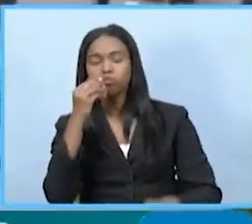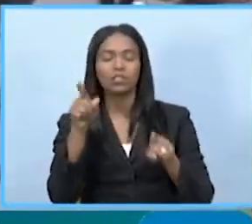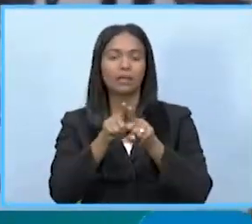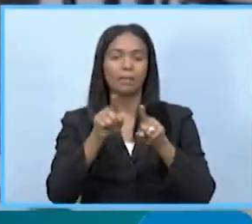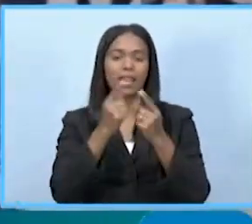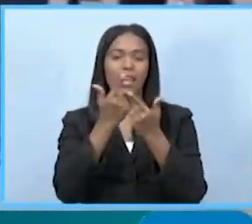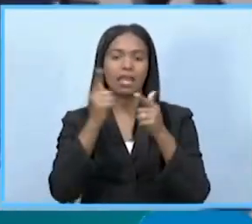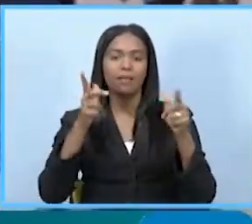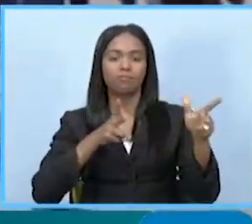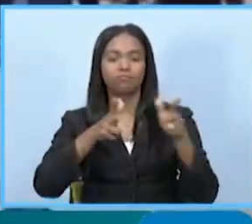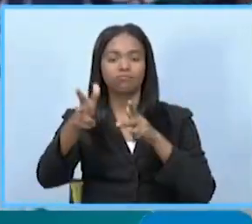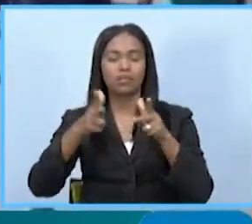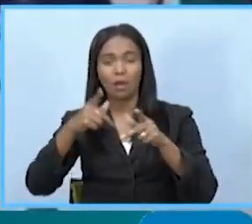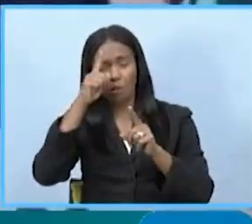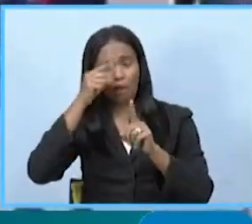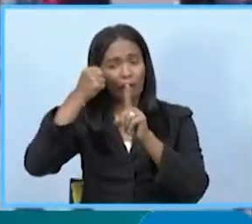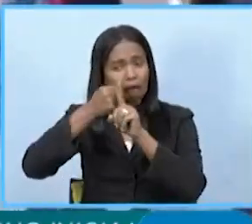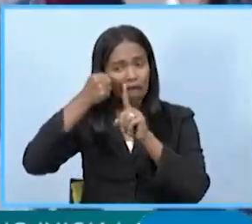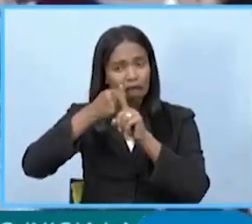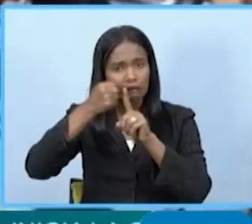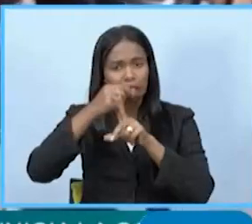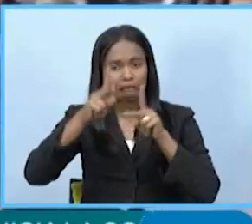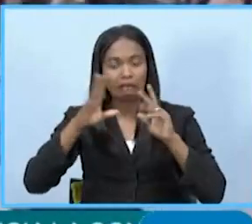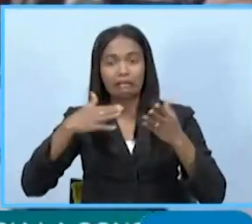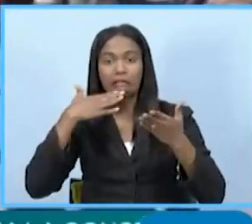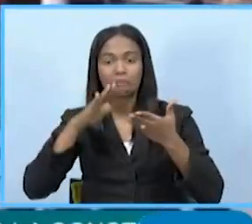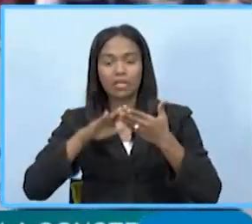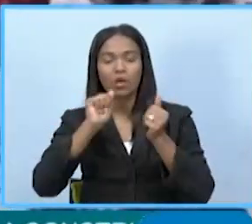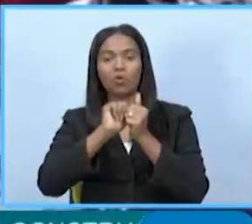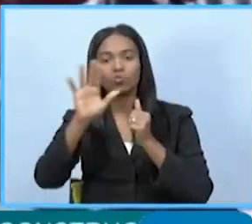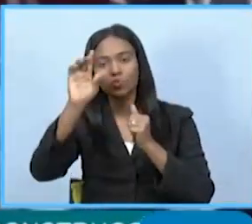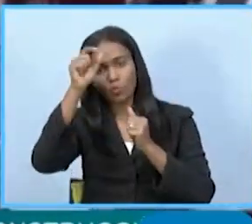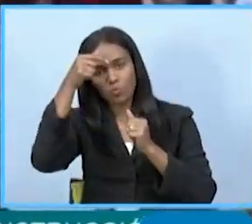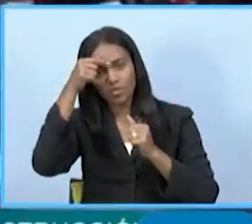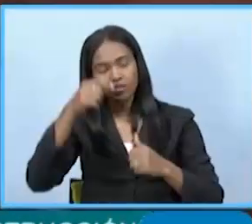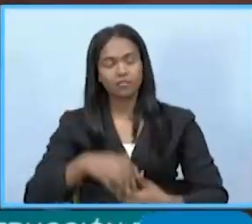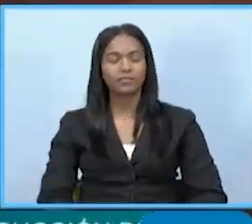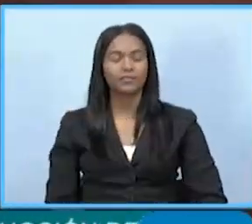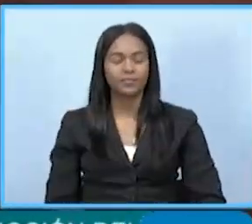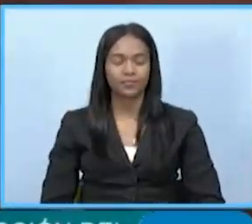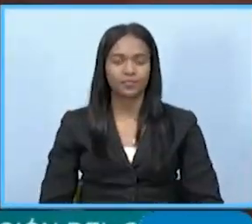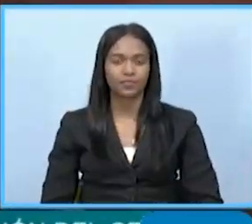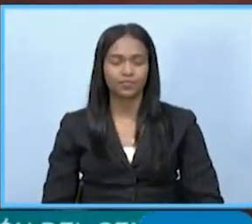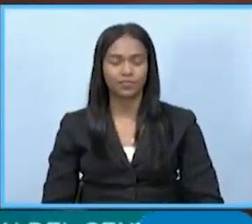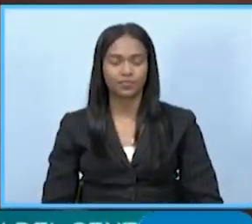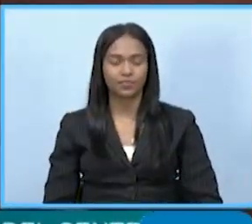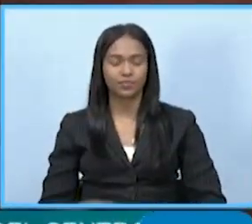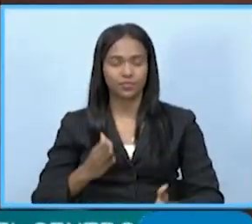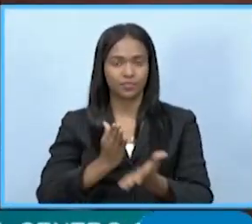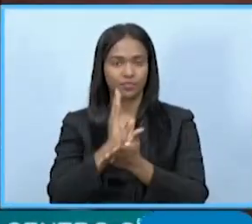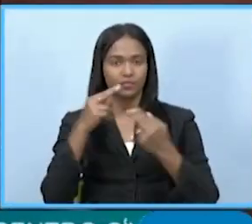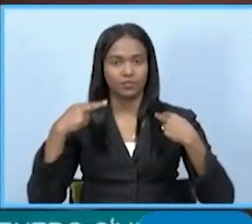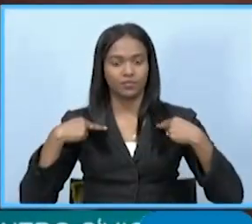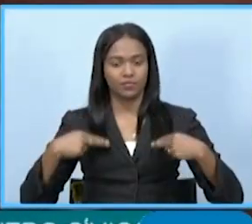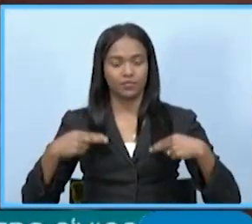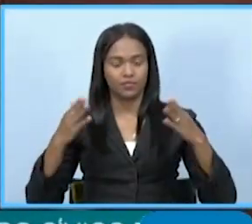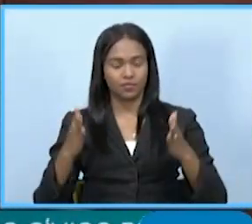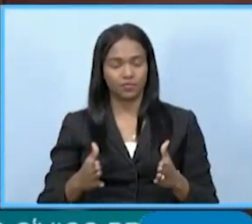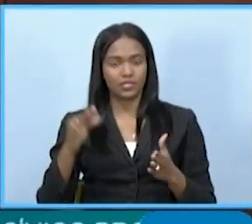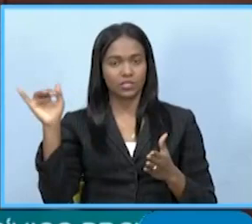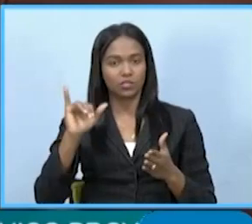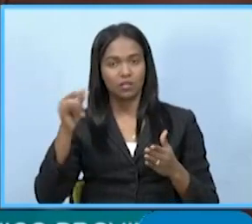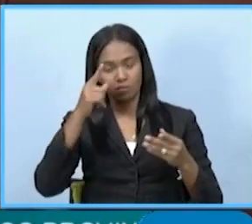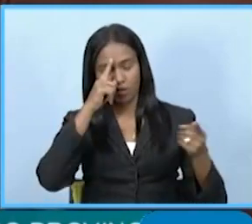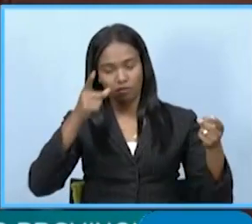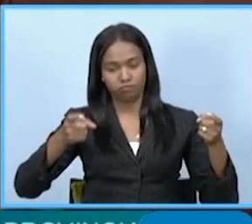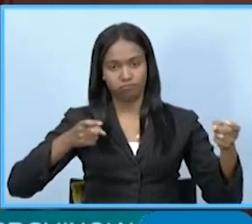el libre tránsito debido a la lucha entre bandas y el gobierno de esa nación. Los derechos humanos, al igual que la